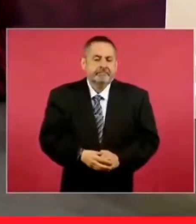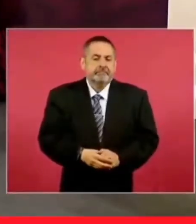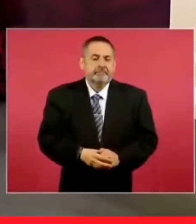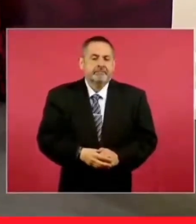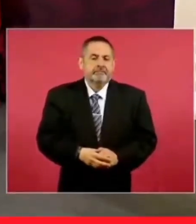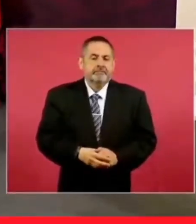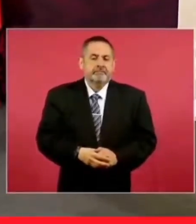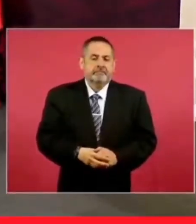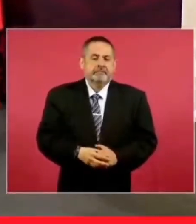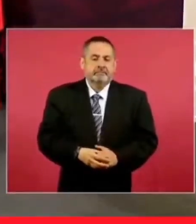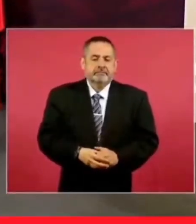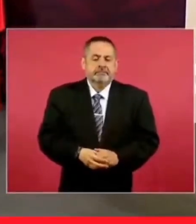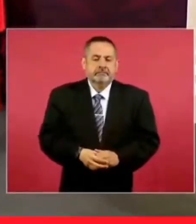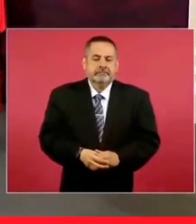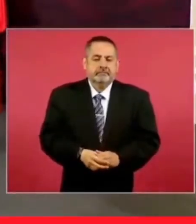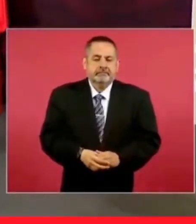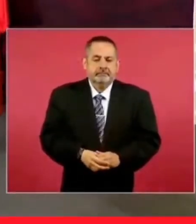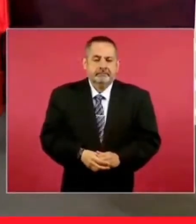Ahí empezó.